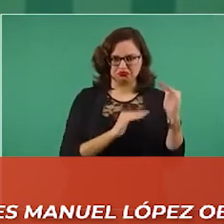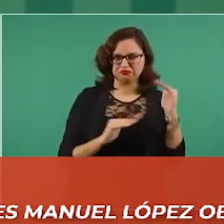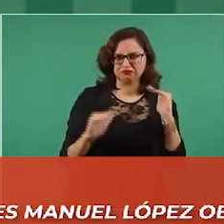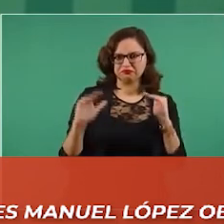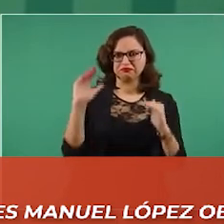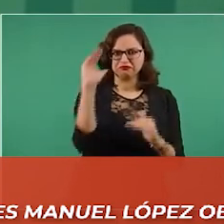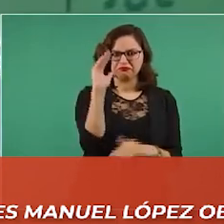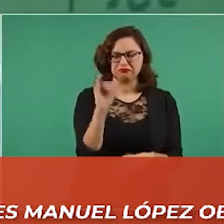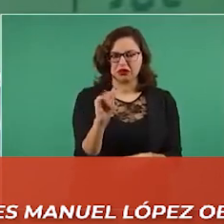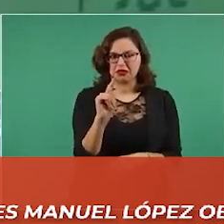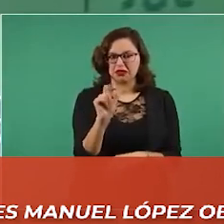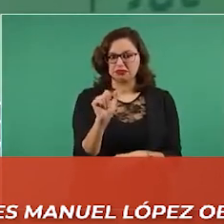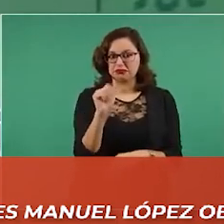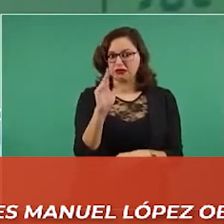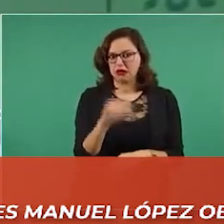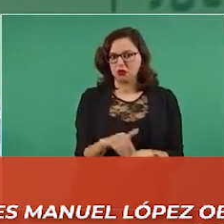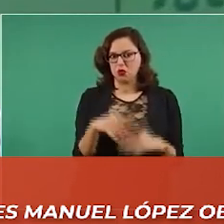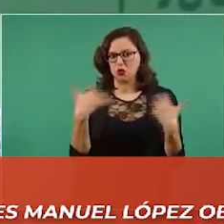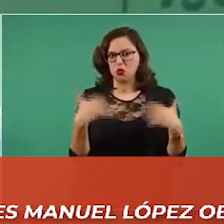del ITAM,